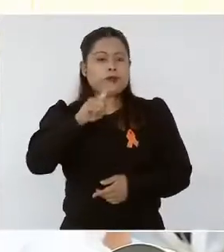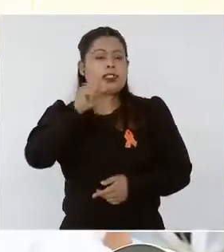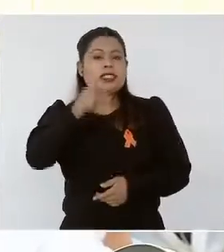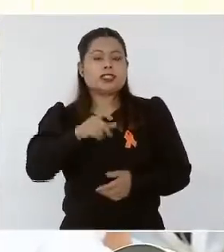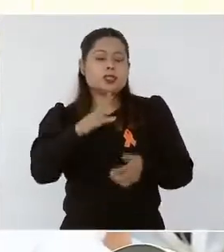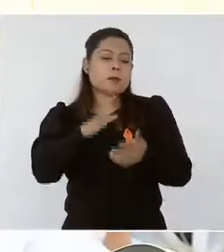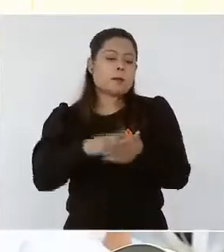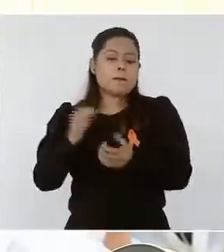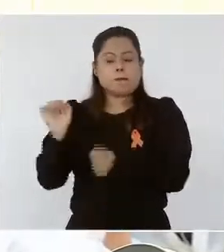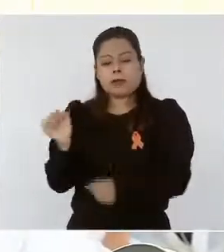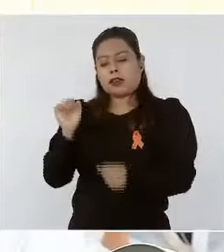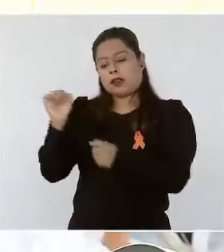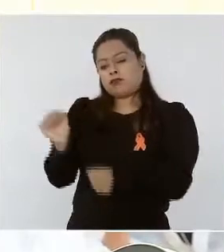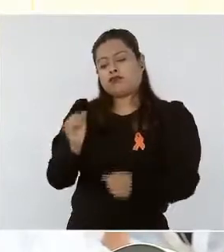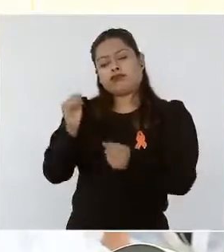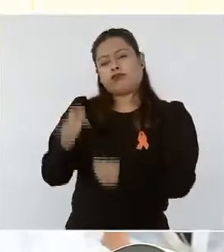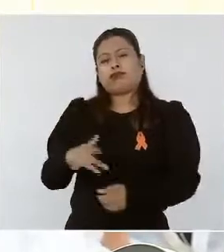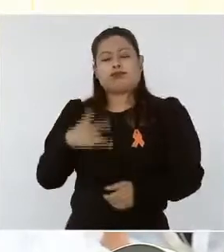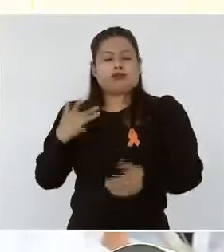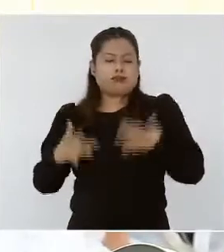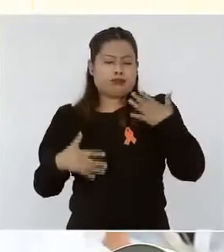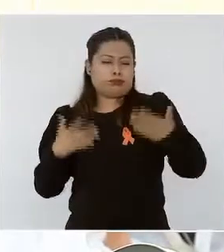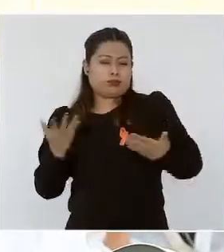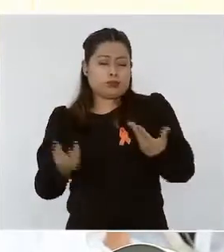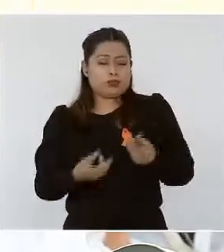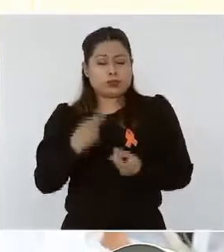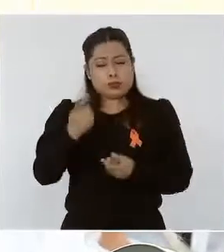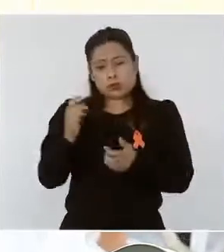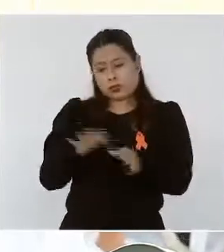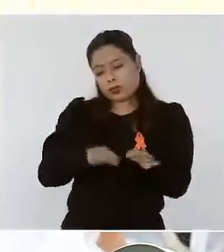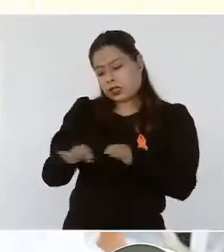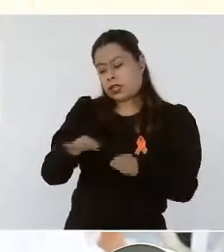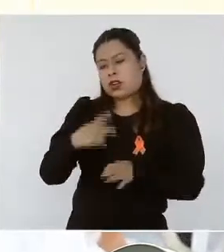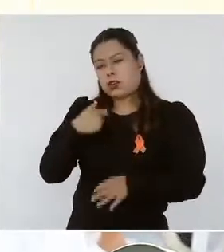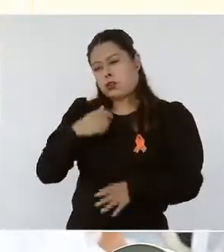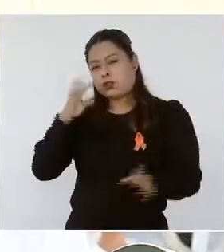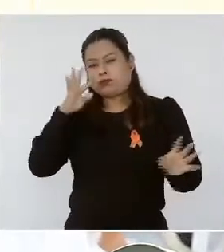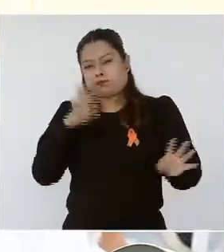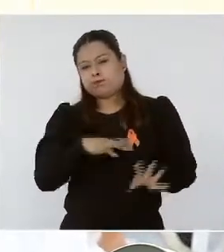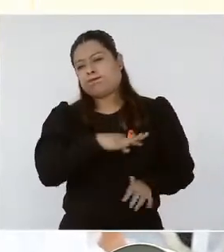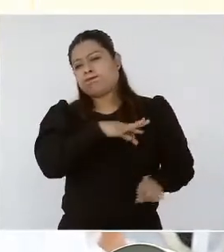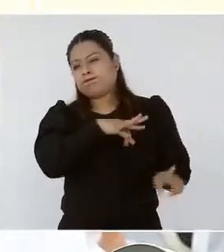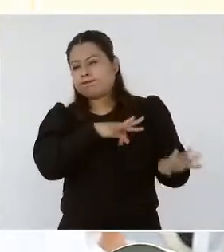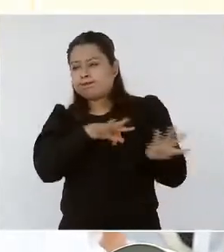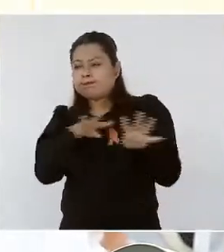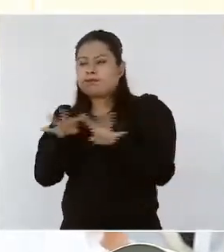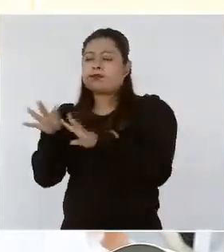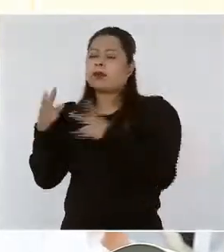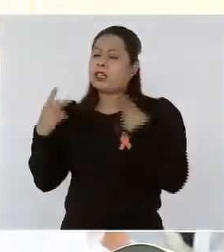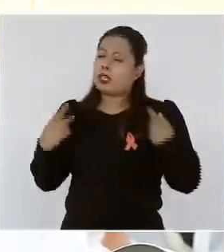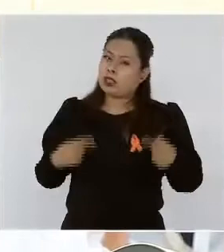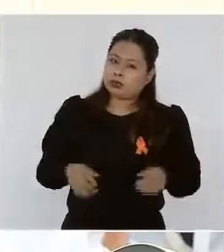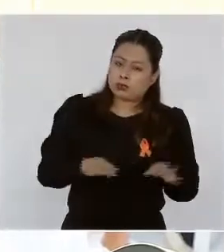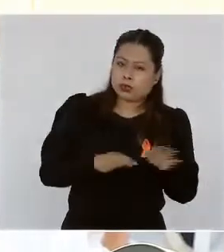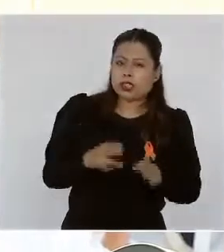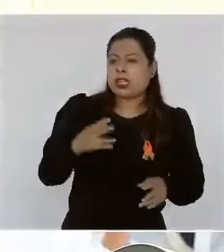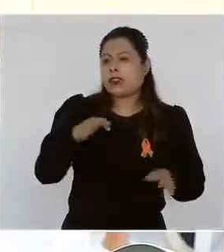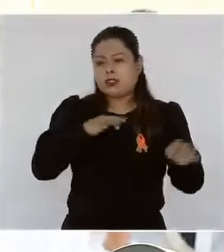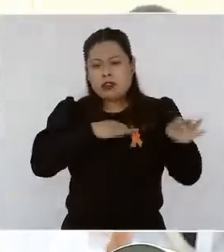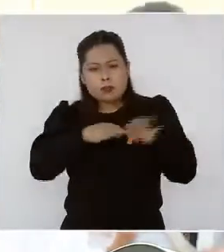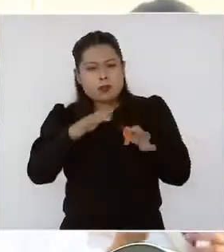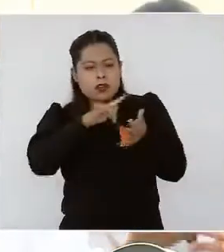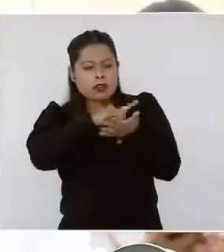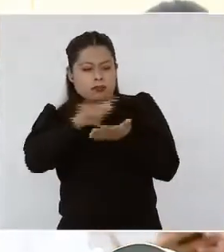es un barrendero que disfruta su trabajo, y por eso también yo admiro mucho a la gente que trabaja en servicios públicos,